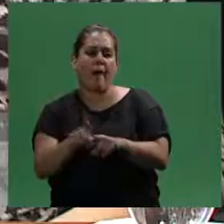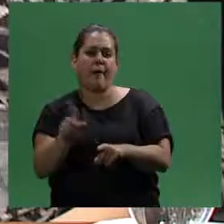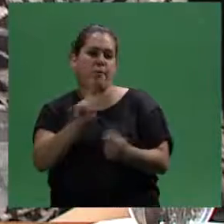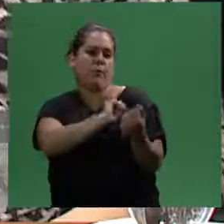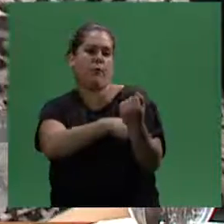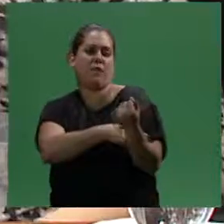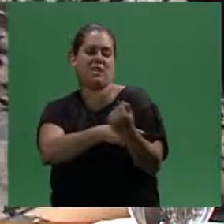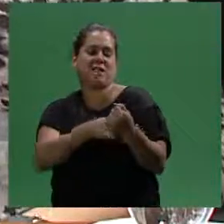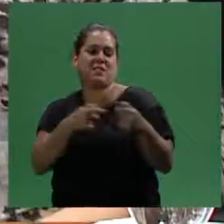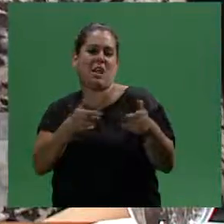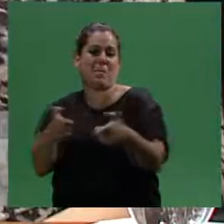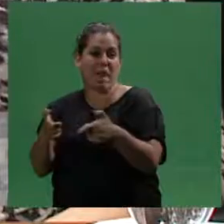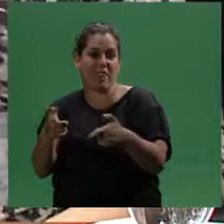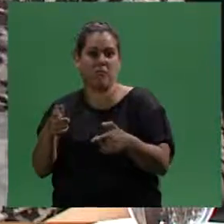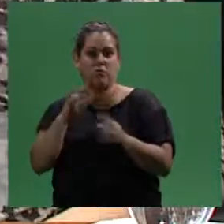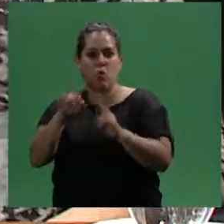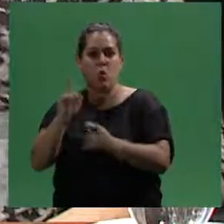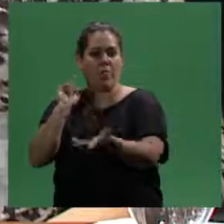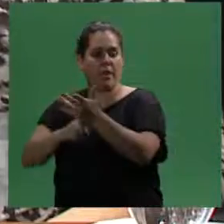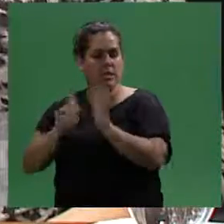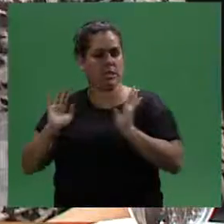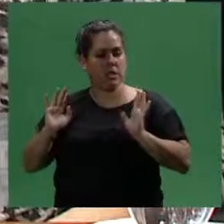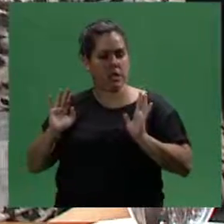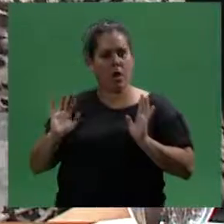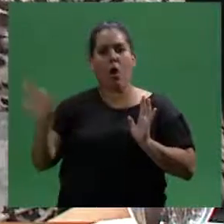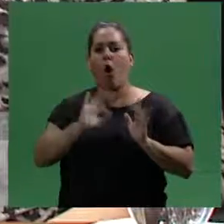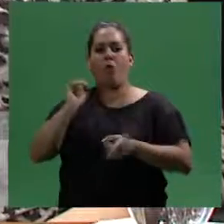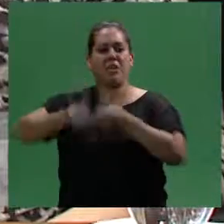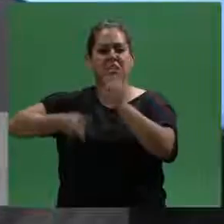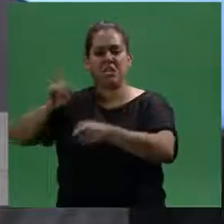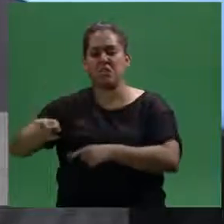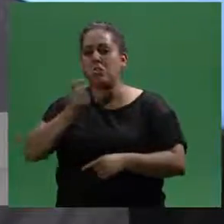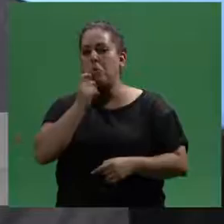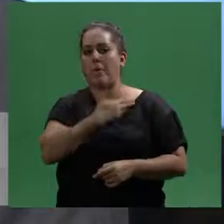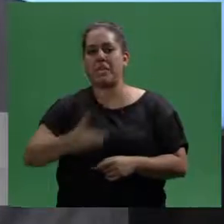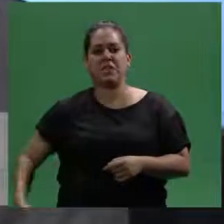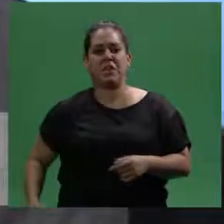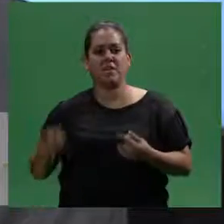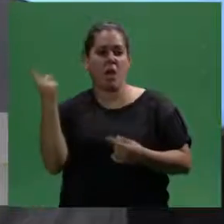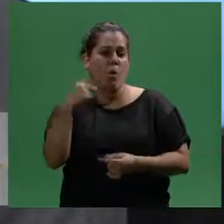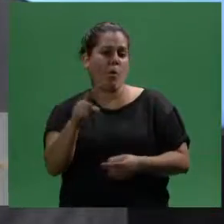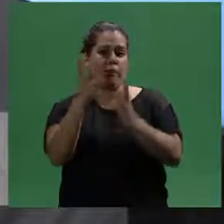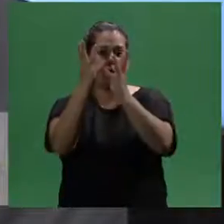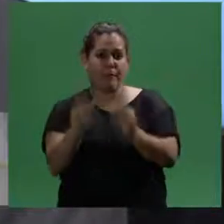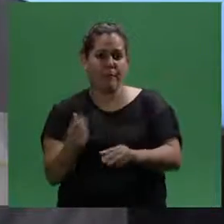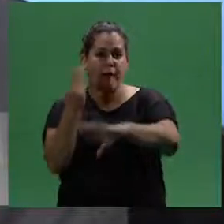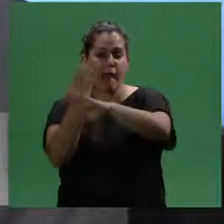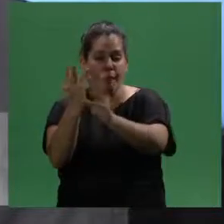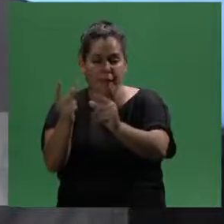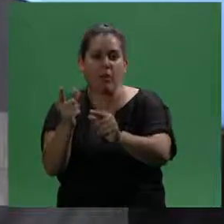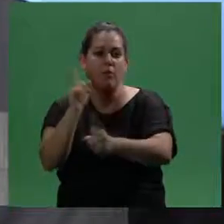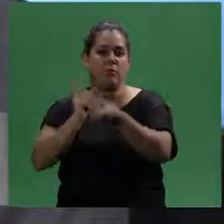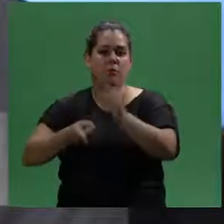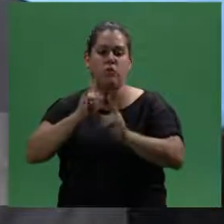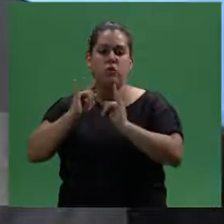superiores de las Fuerzas Armadas y acompaña la designación o las propuestas de la presidencia cuando se determinan los cargos de algunos